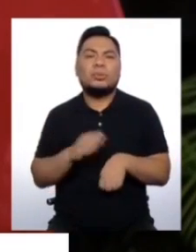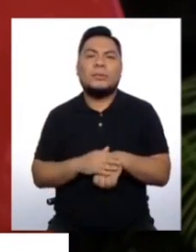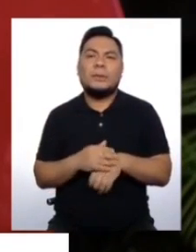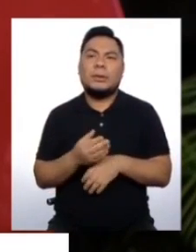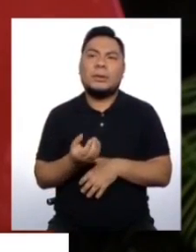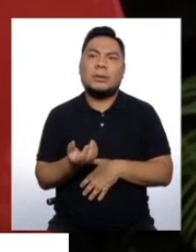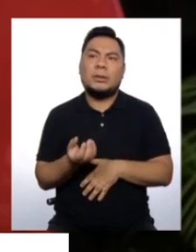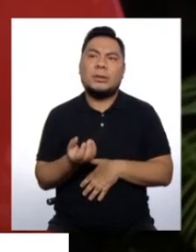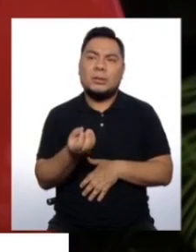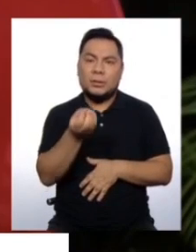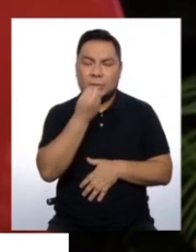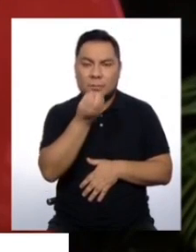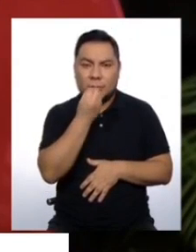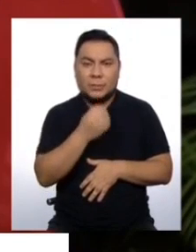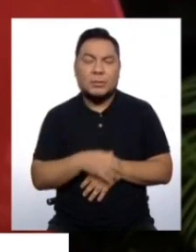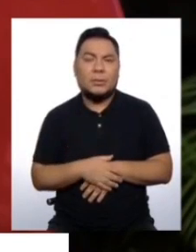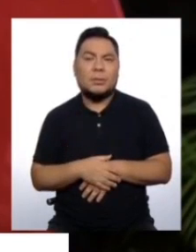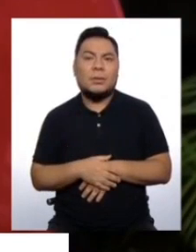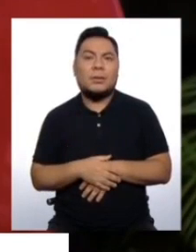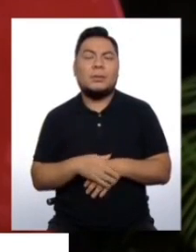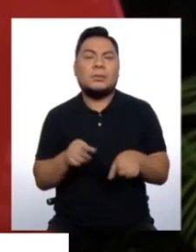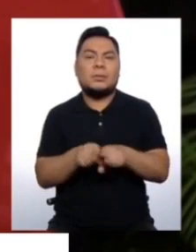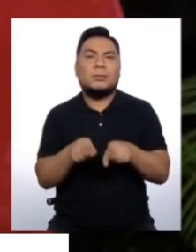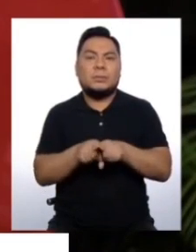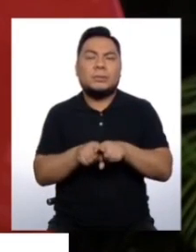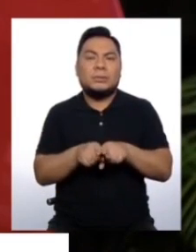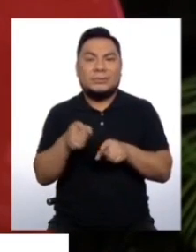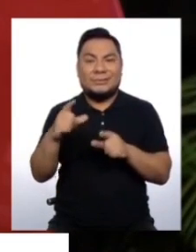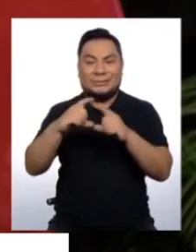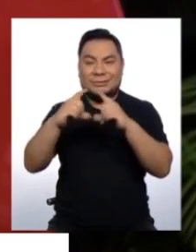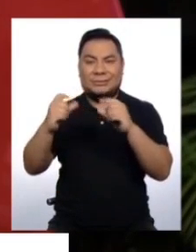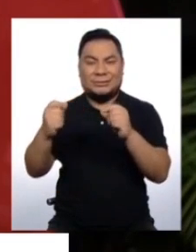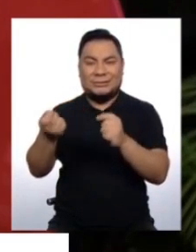alimentación, también cada cierto tiempo